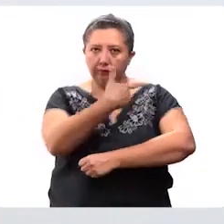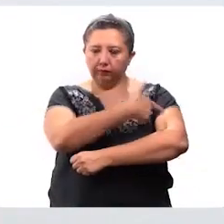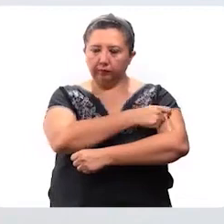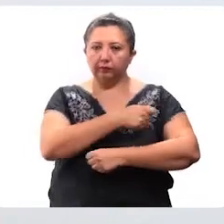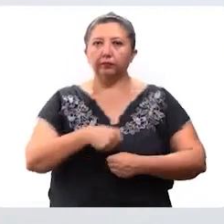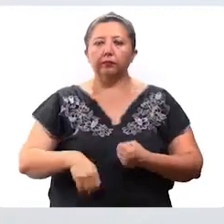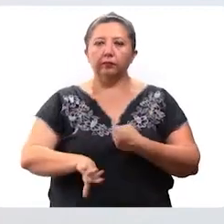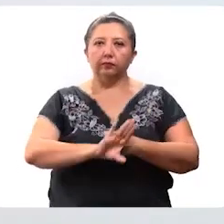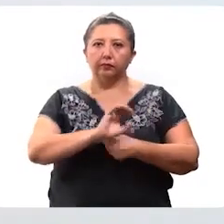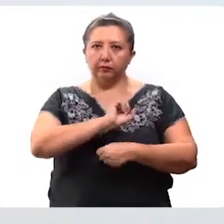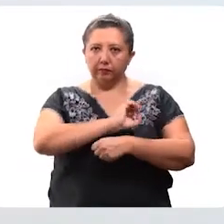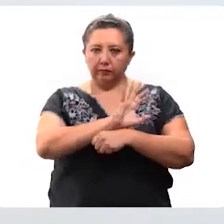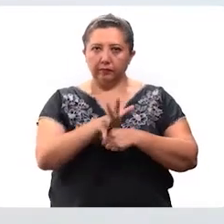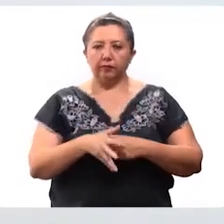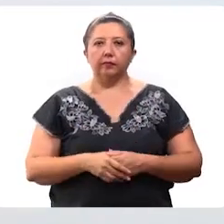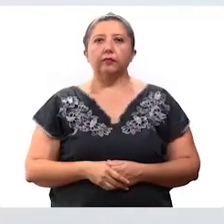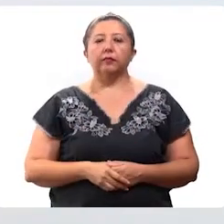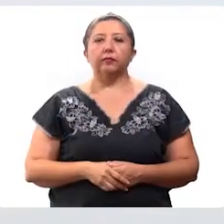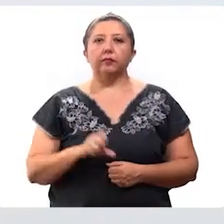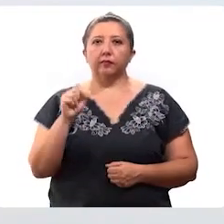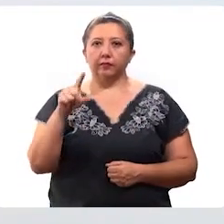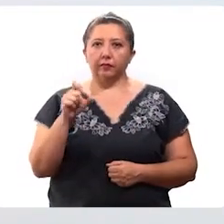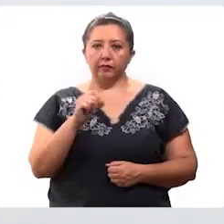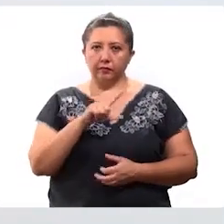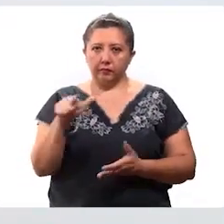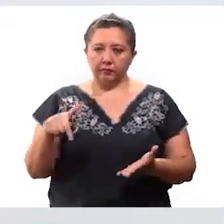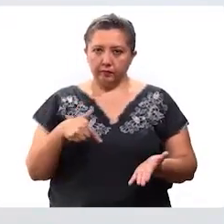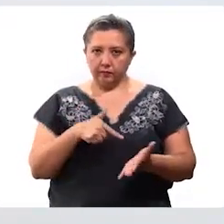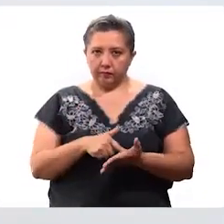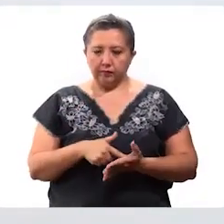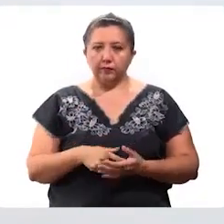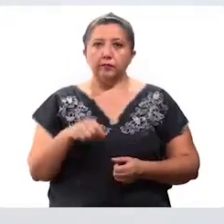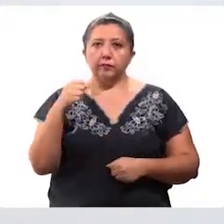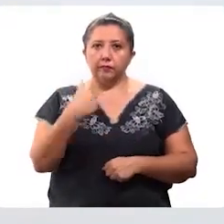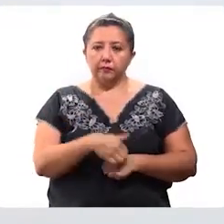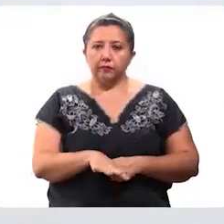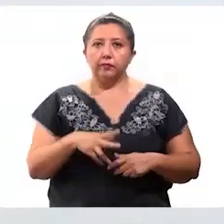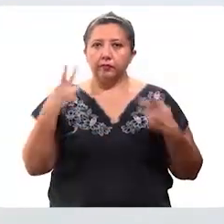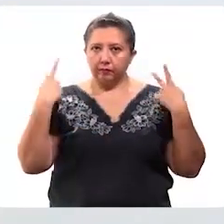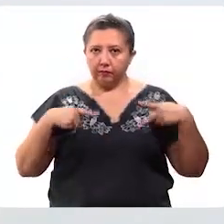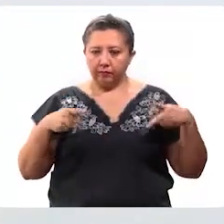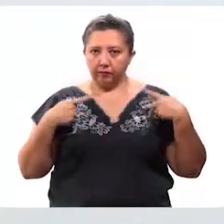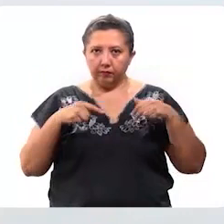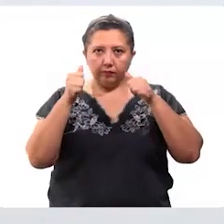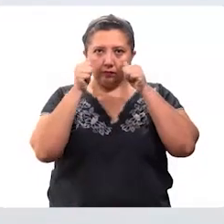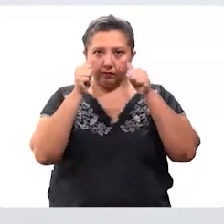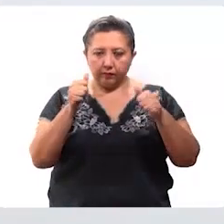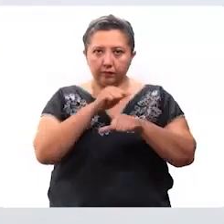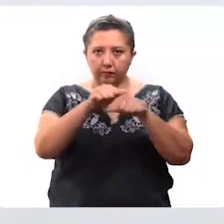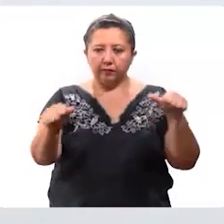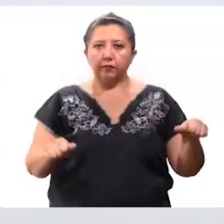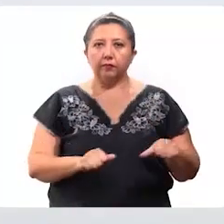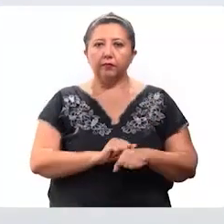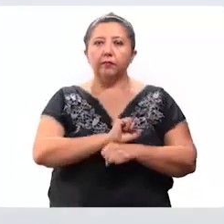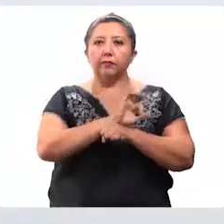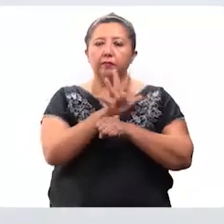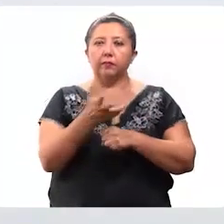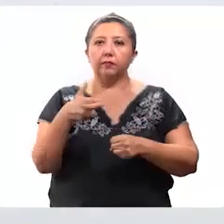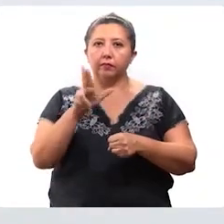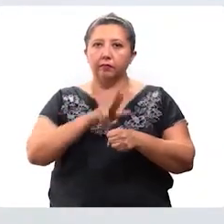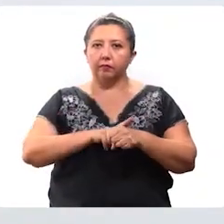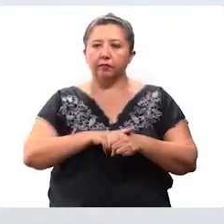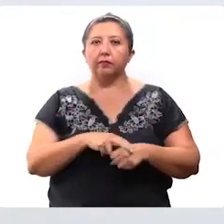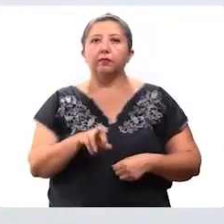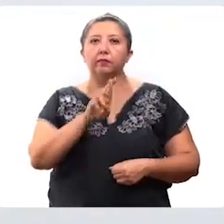de refuerzo contra el coronavirus en sus mismos nosocomios, mientras que al personal que atiende las áreas COVID de los